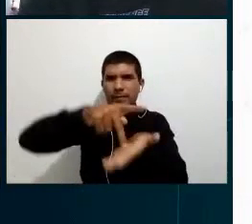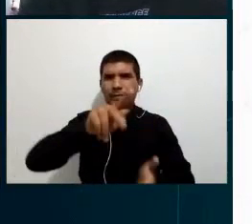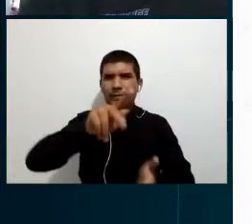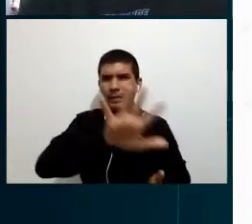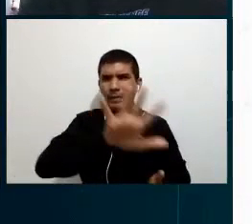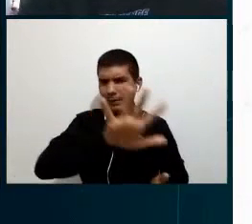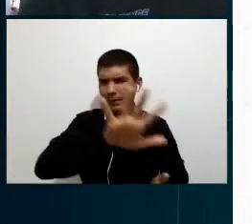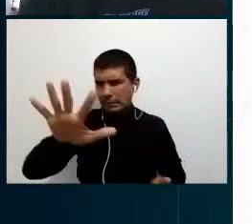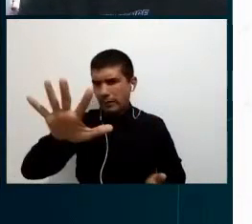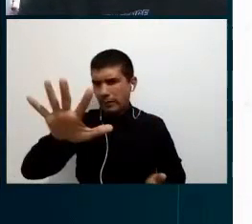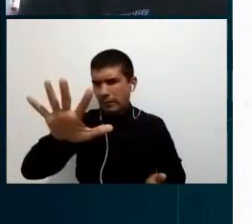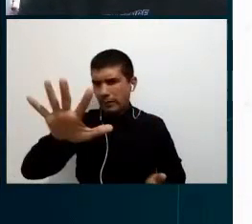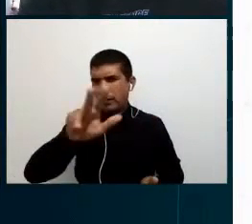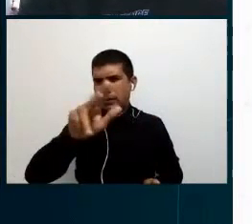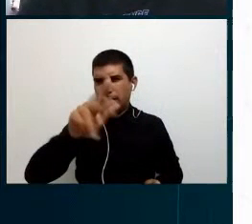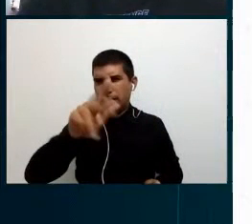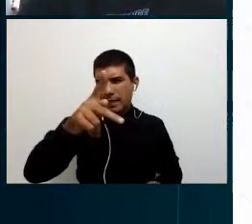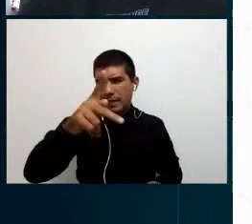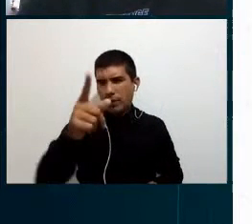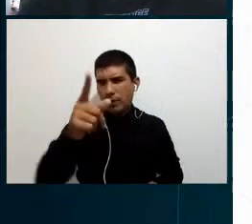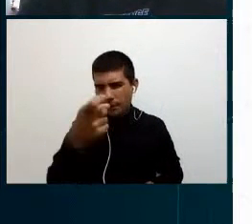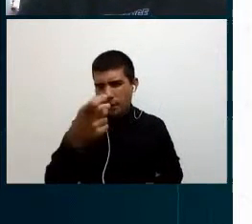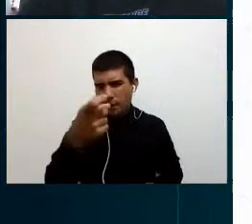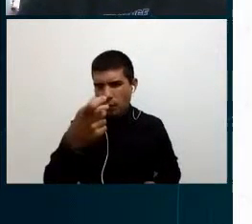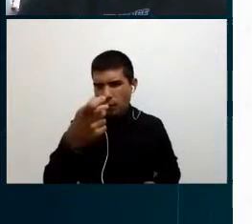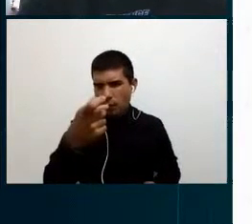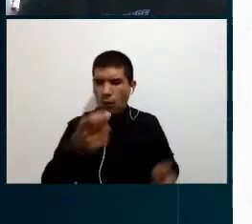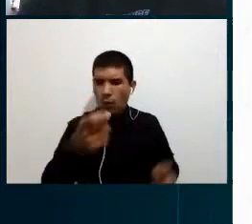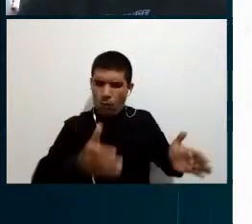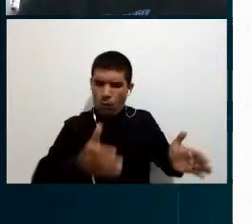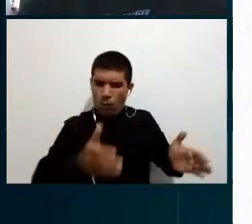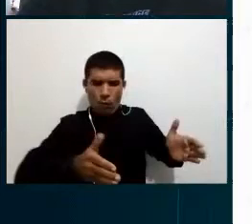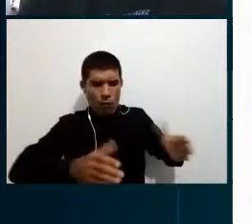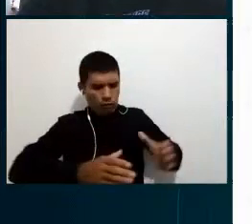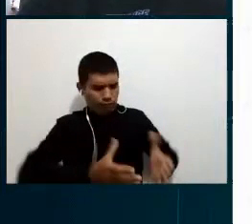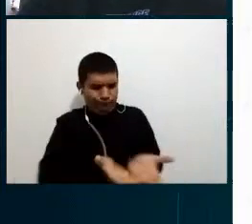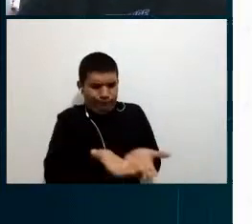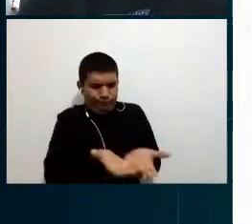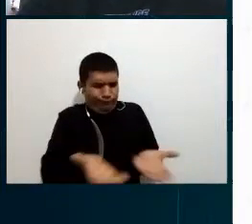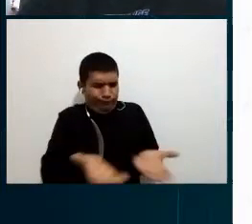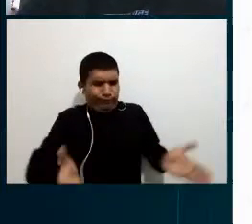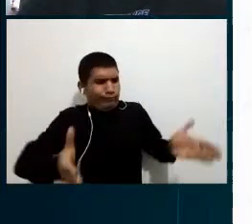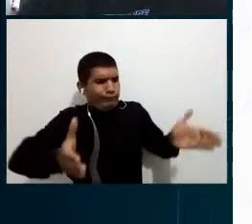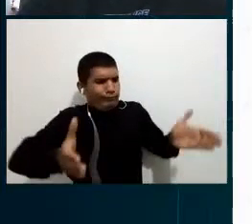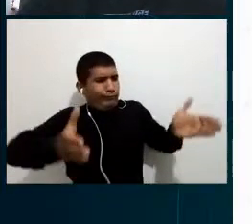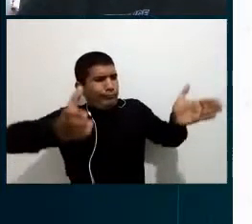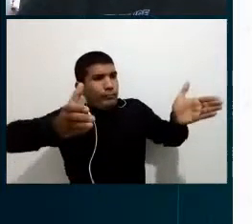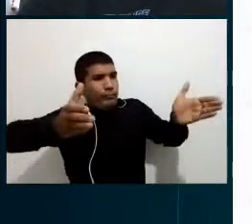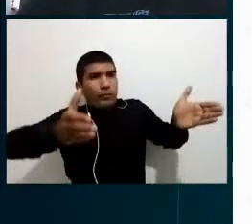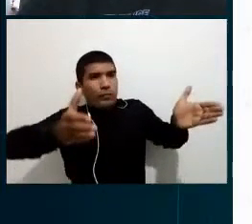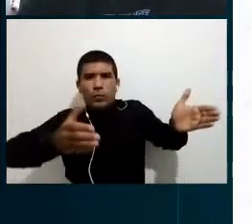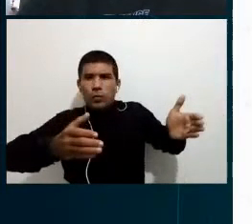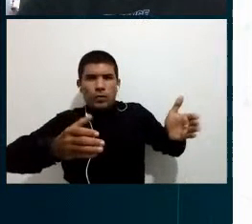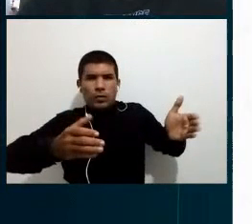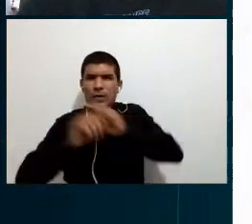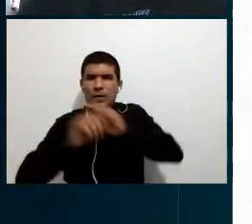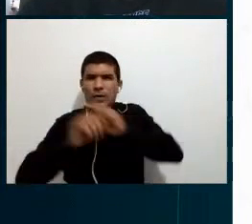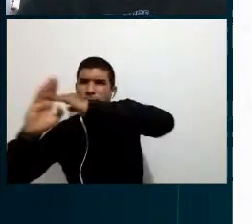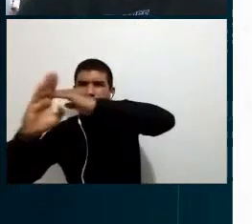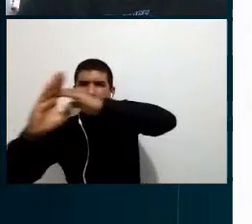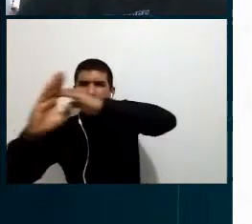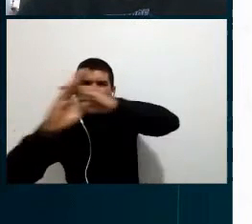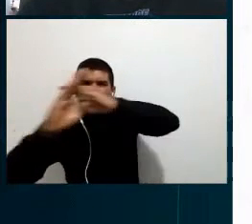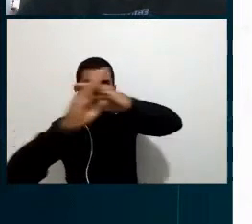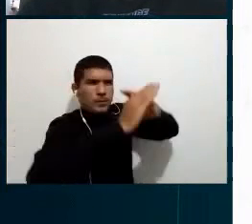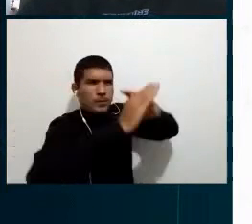Entonces, en esos 30 años de vida útil, tenemos que cumpliendo la norma que nos exige el 0.5%